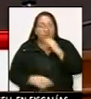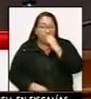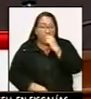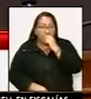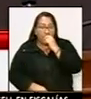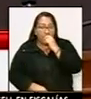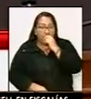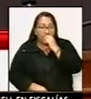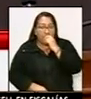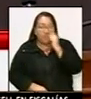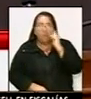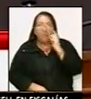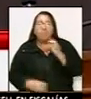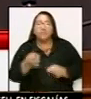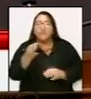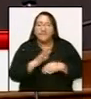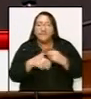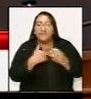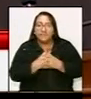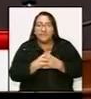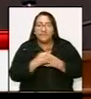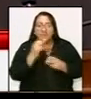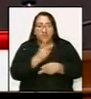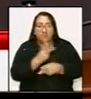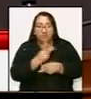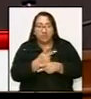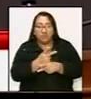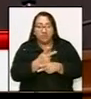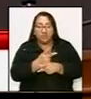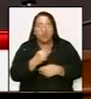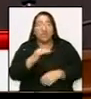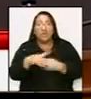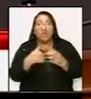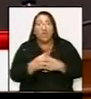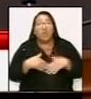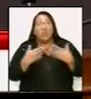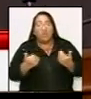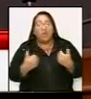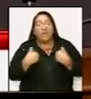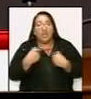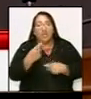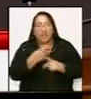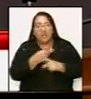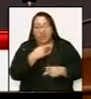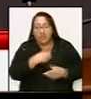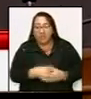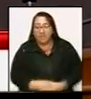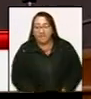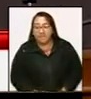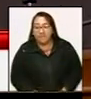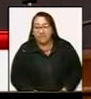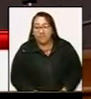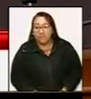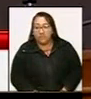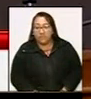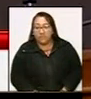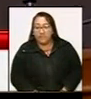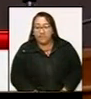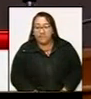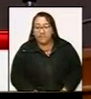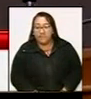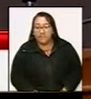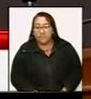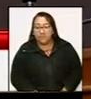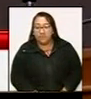una justicia en cuanto al cuidado y prevención que podamos tener hacia ellas. En esta oportunidad, una